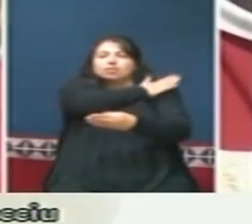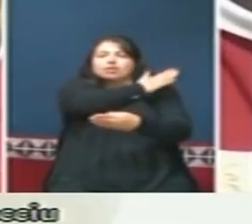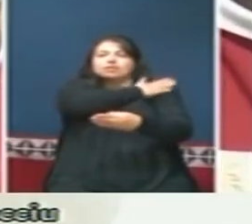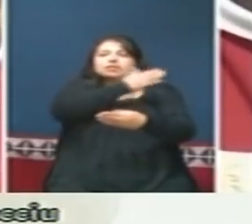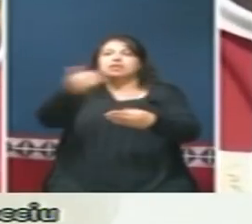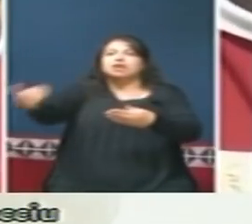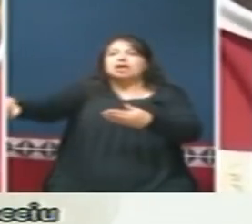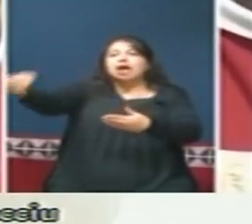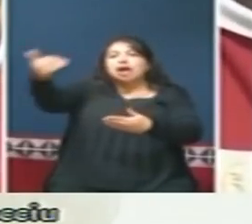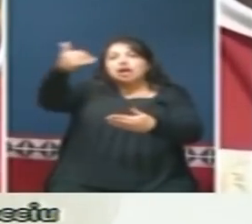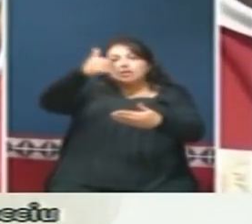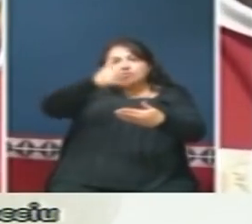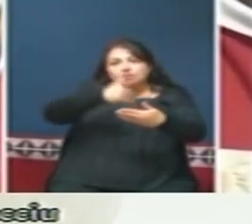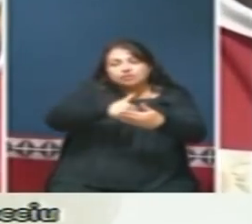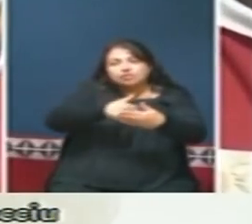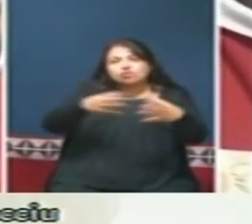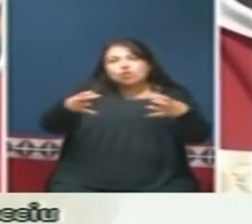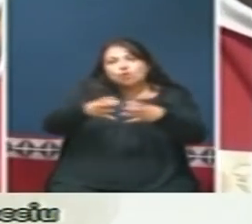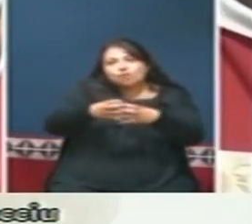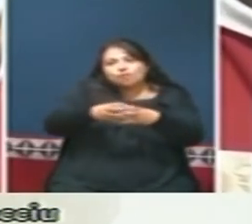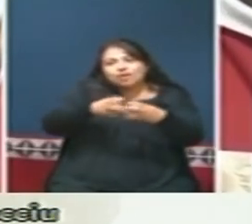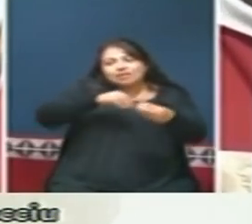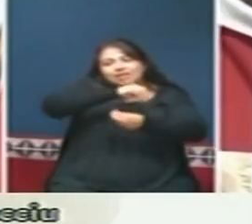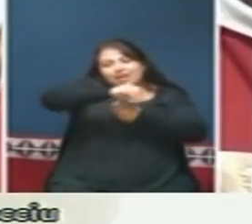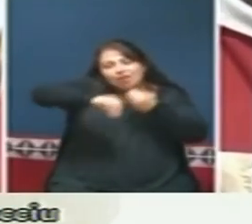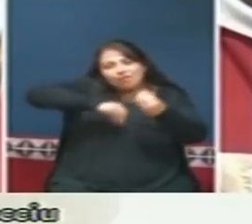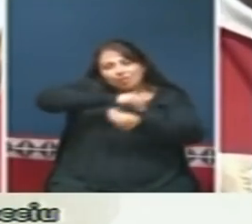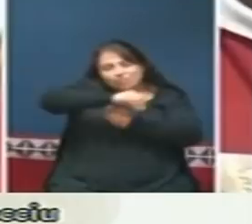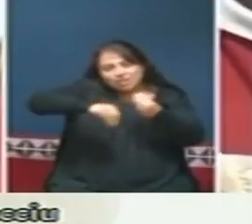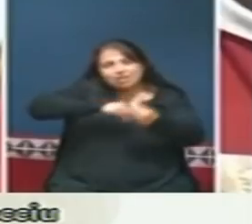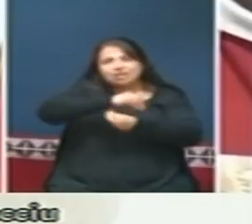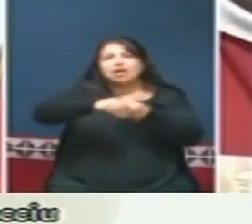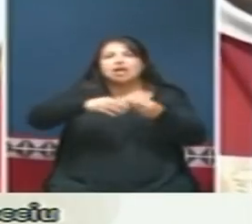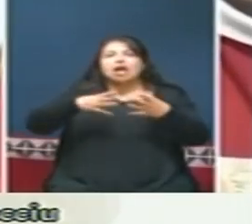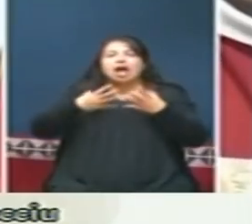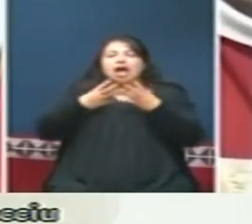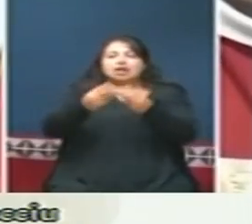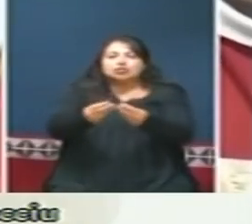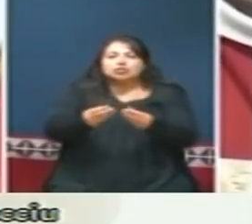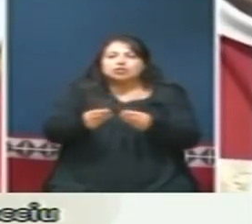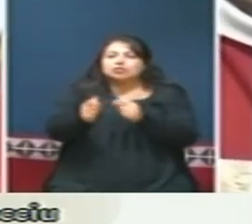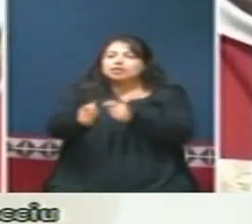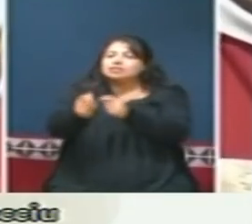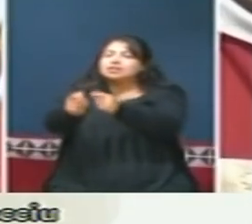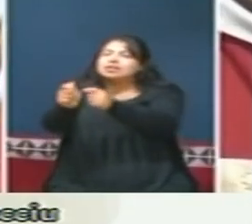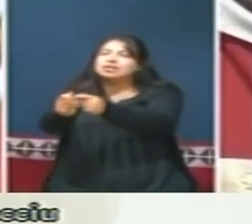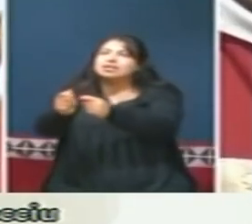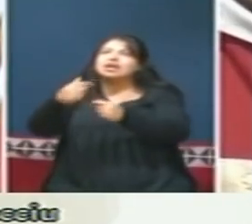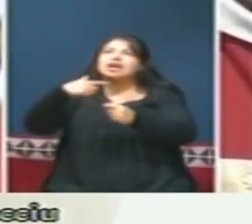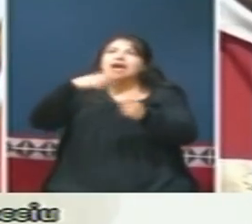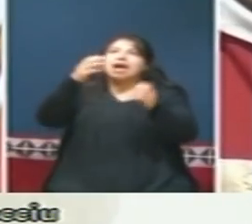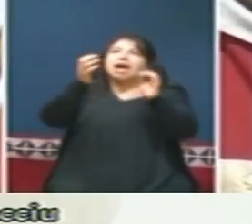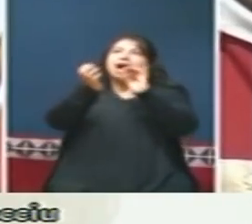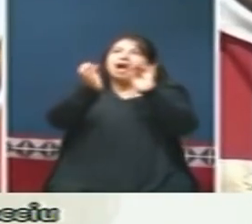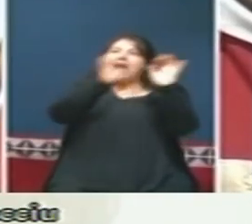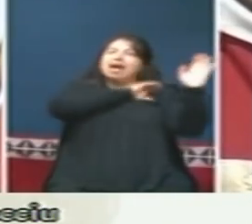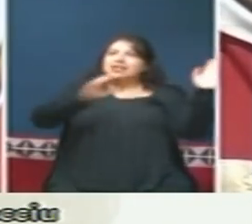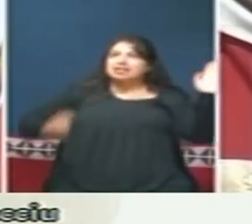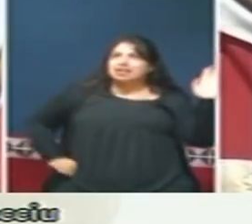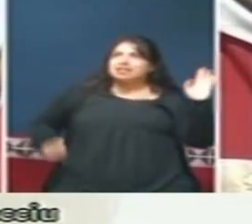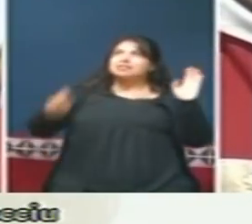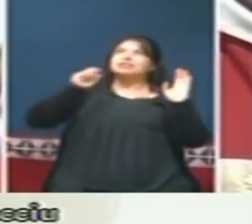formar parte de tu familia. Ayúdales a seguir a Cristo, tu Hijo, con ánimo generoso